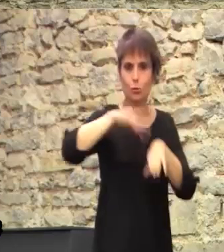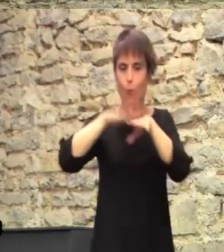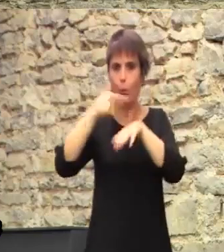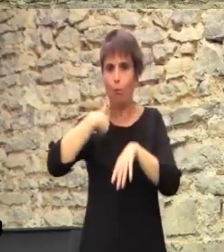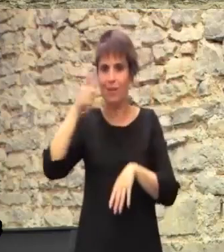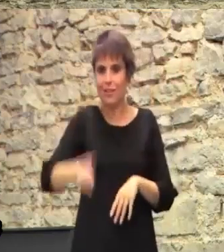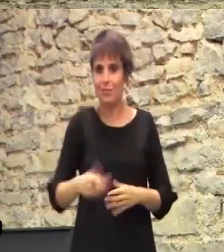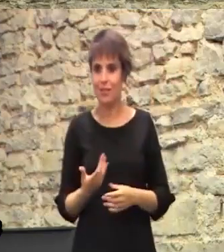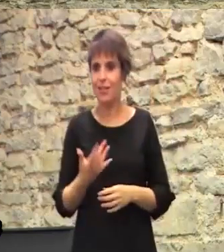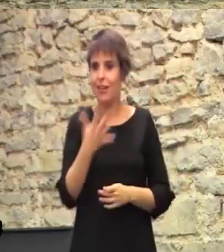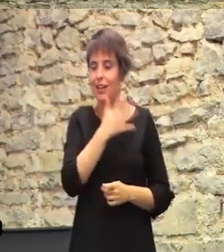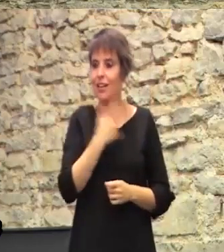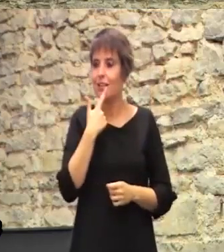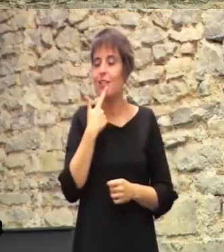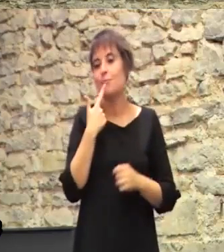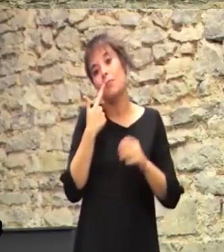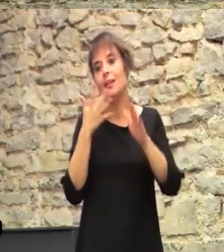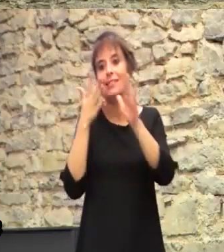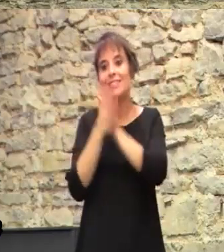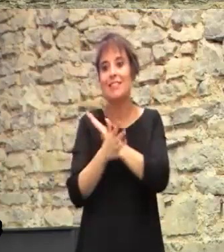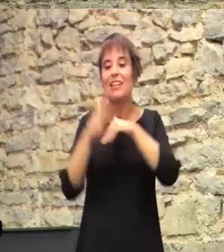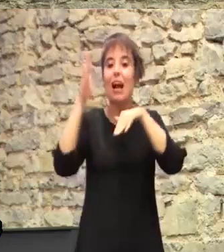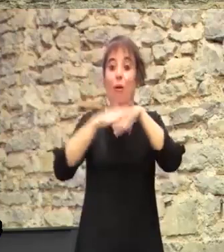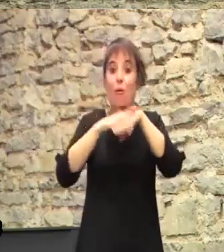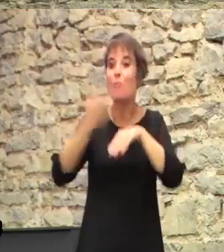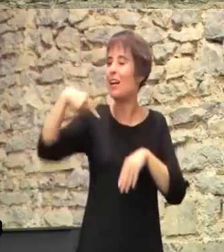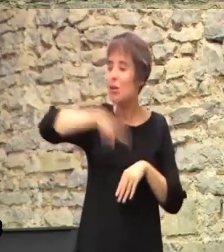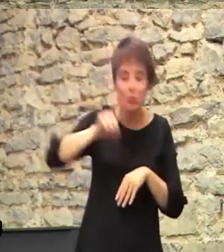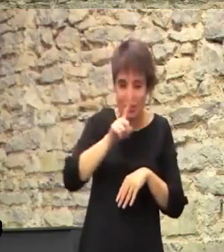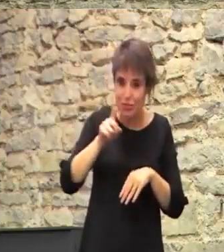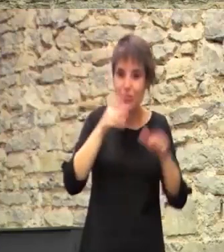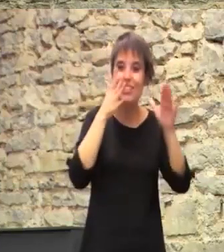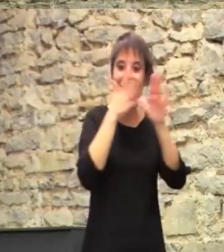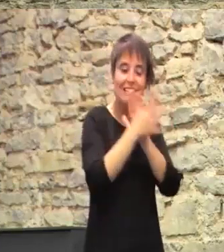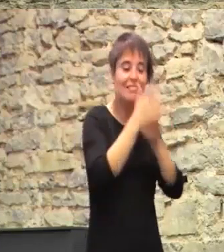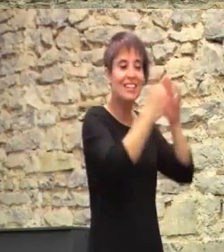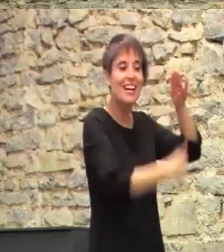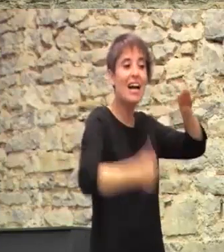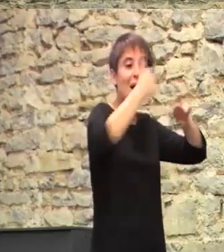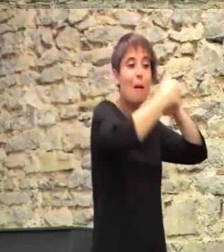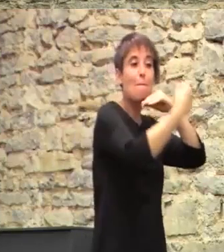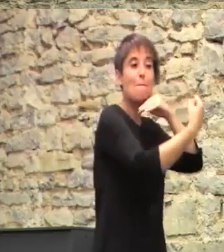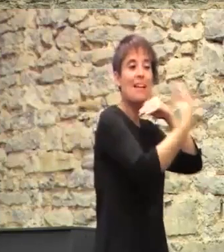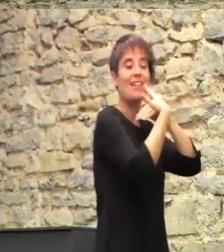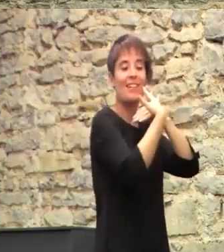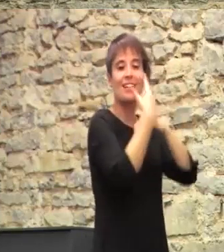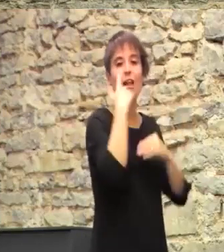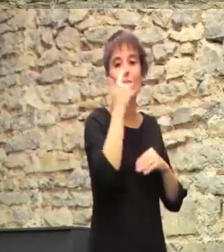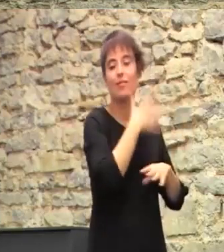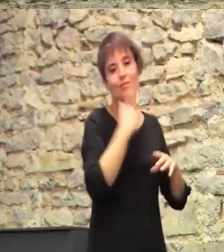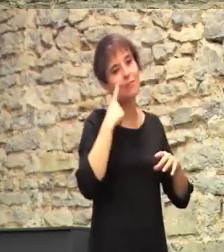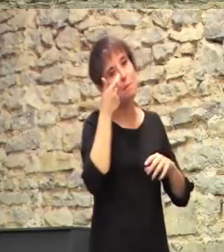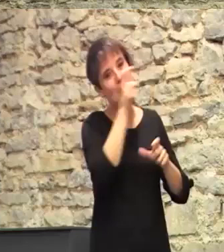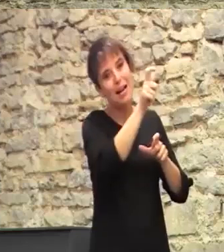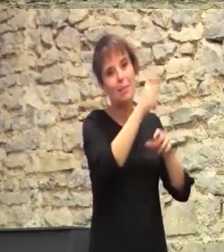pero no que nosotras somos culpables de no sino que el patriarcado cuidado y cuando digo patriarcado a veces yo con el